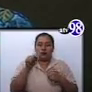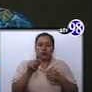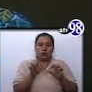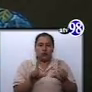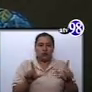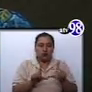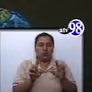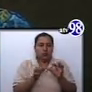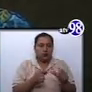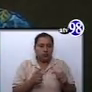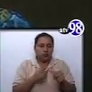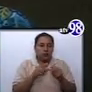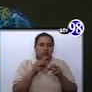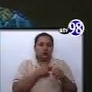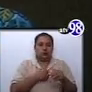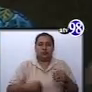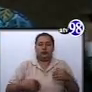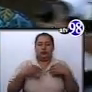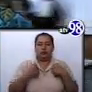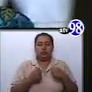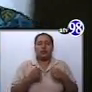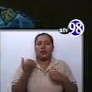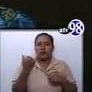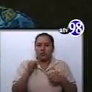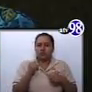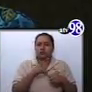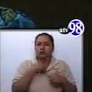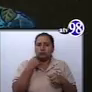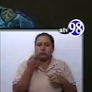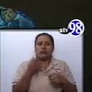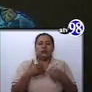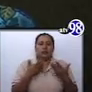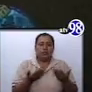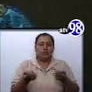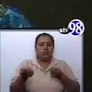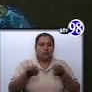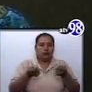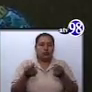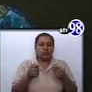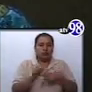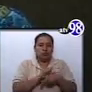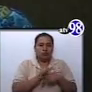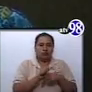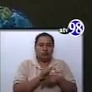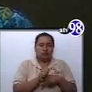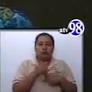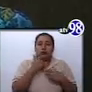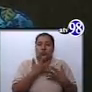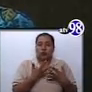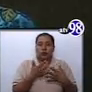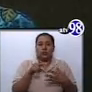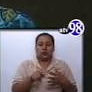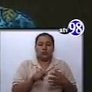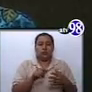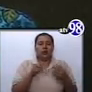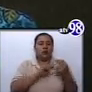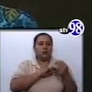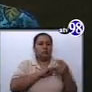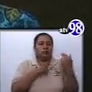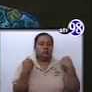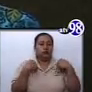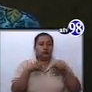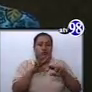instancia en el Ministerio de Salud. Lógicamente también va a regular las prácticas, porque son